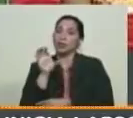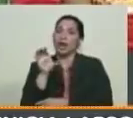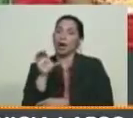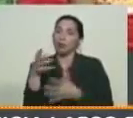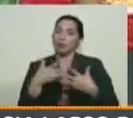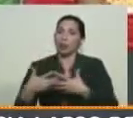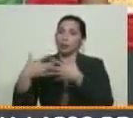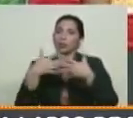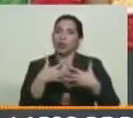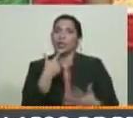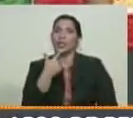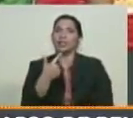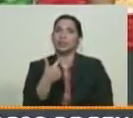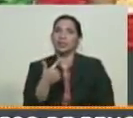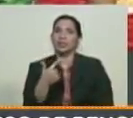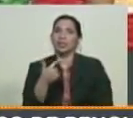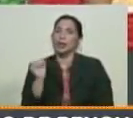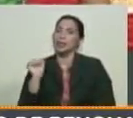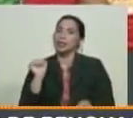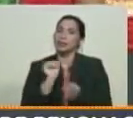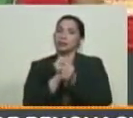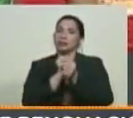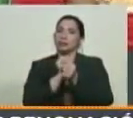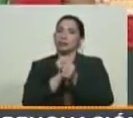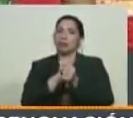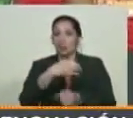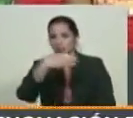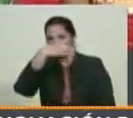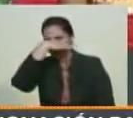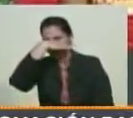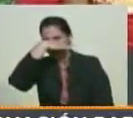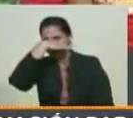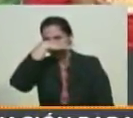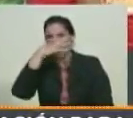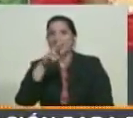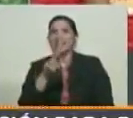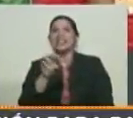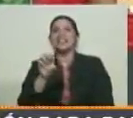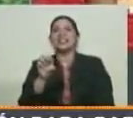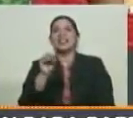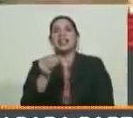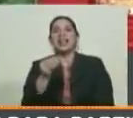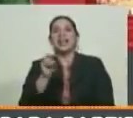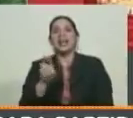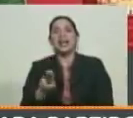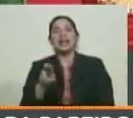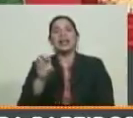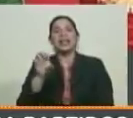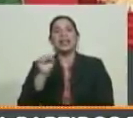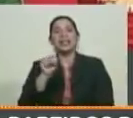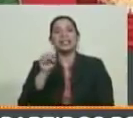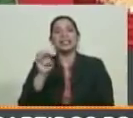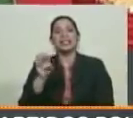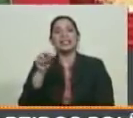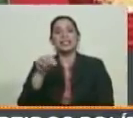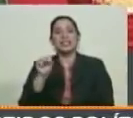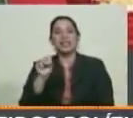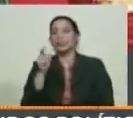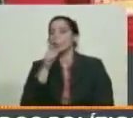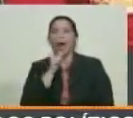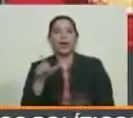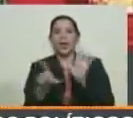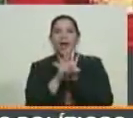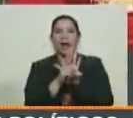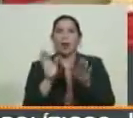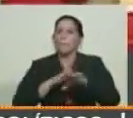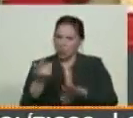a decir que la detención del terrorista Requesén era ilegal. ¿Saben por qué dicen que es ilegal? Porque